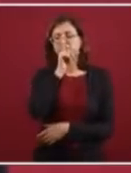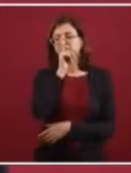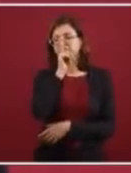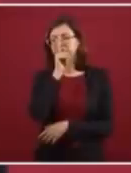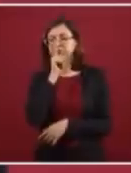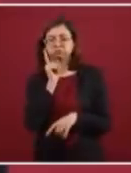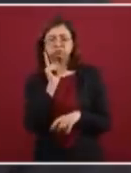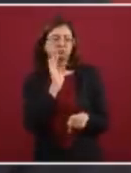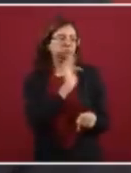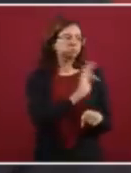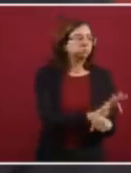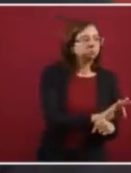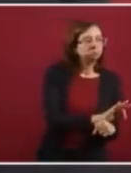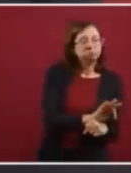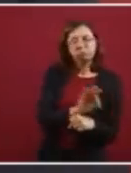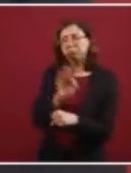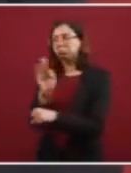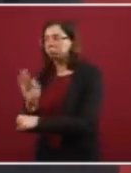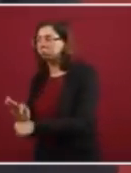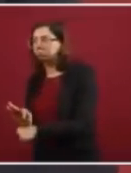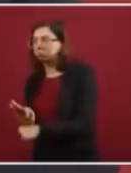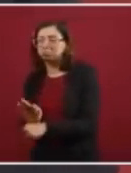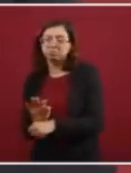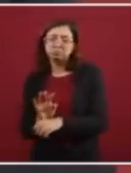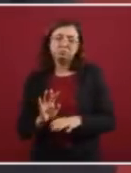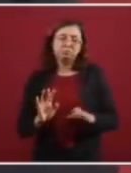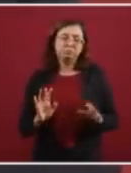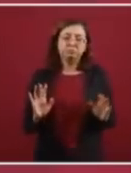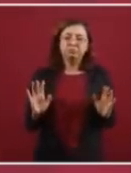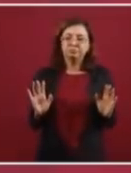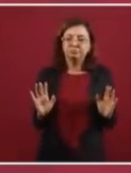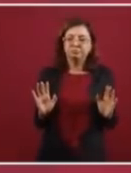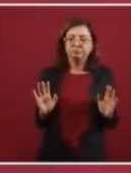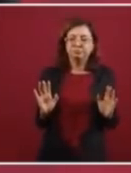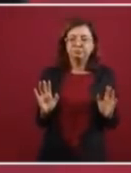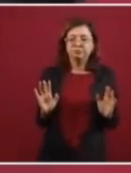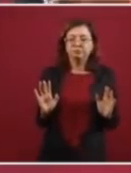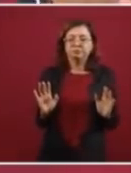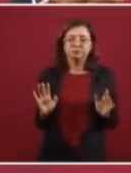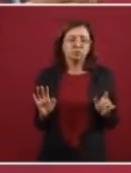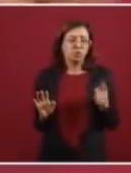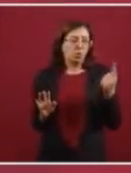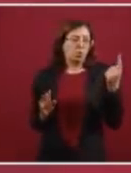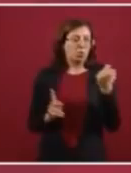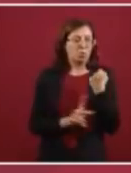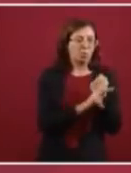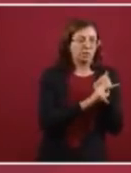partido por un país hegemónico o por otro.